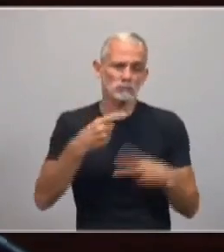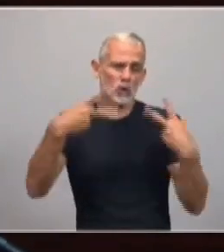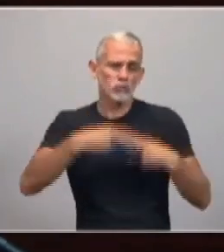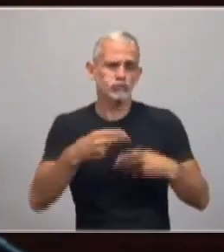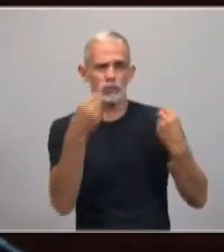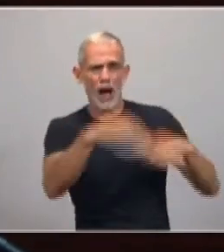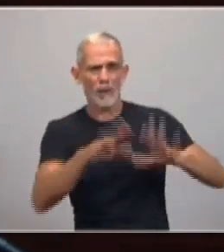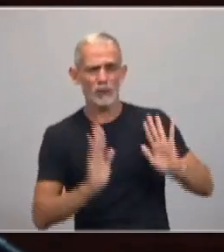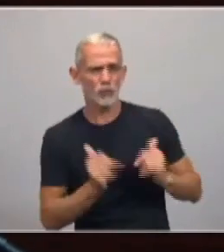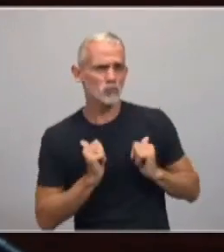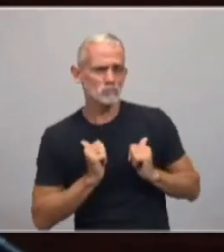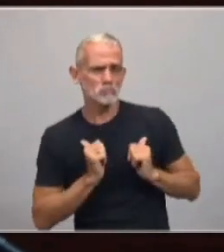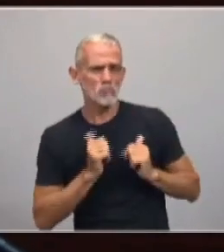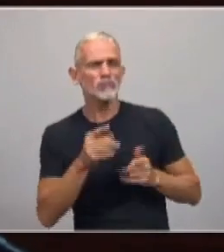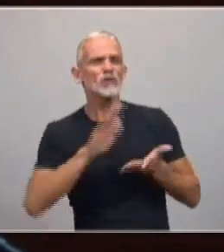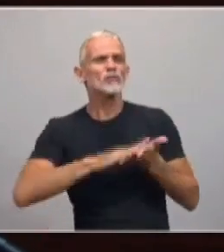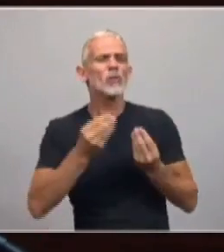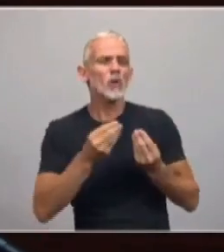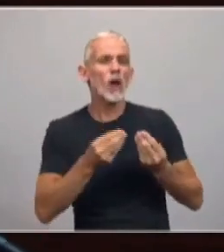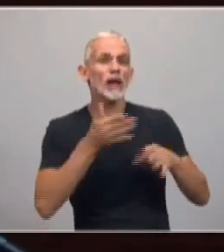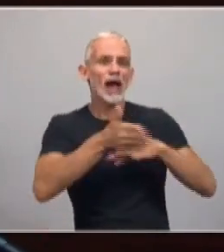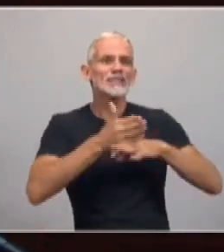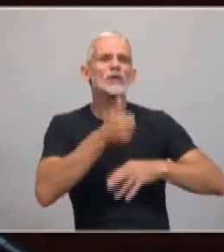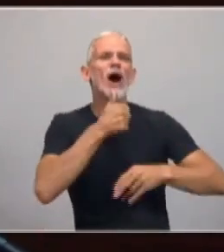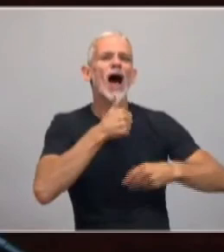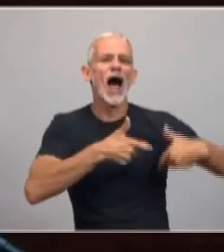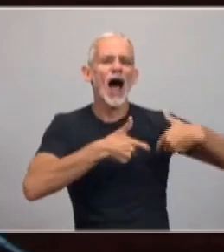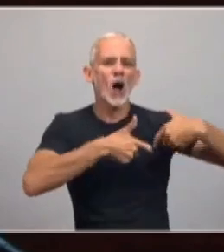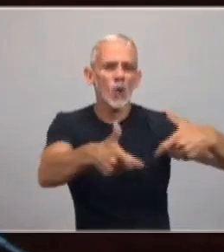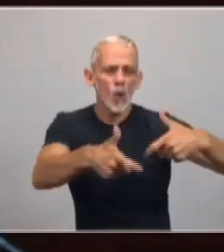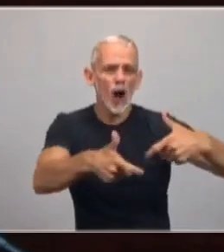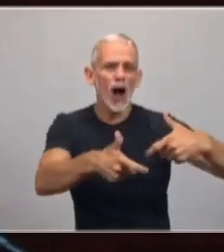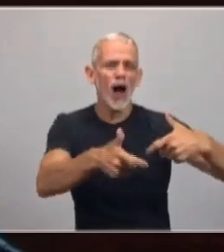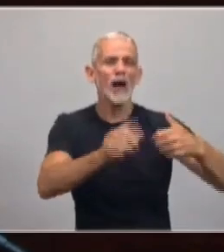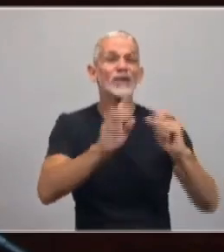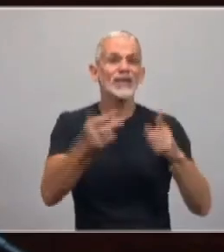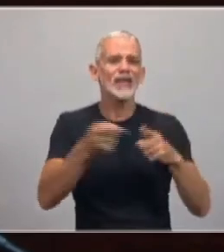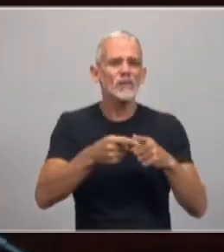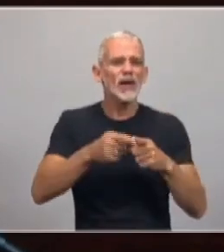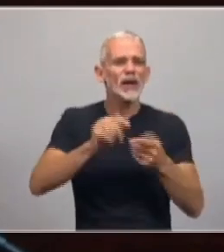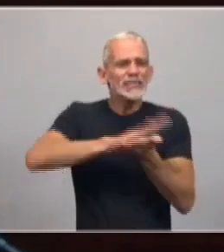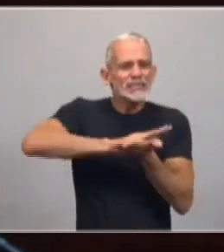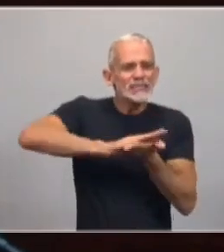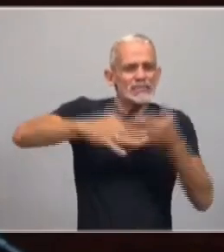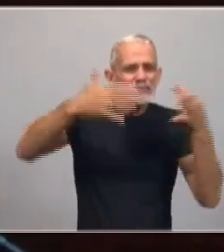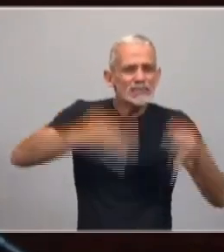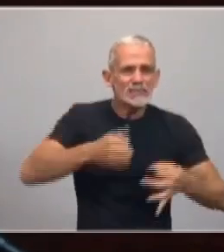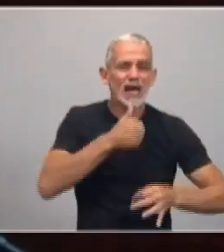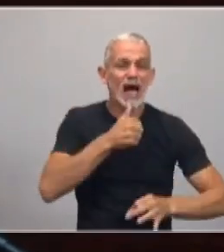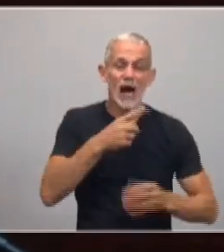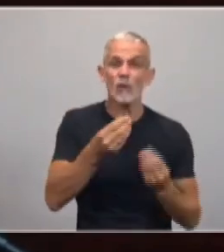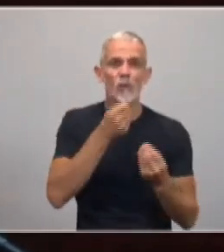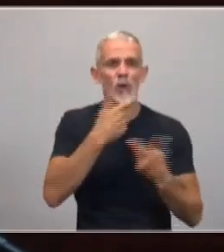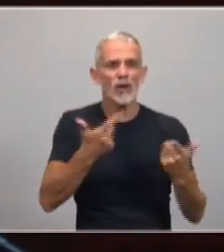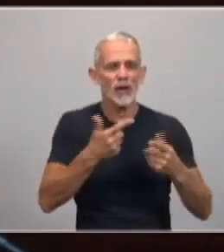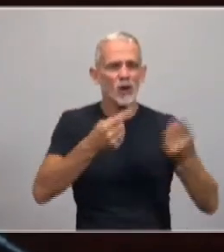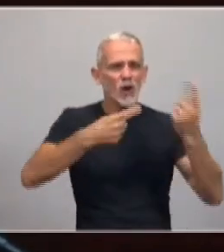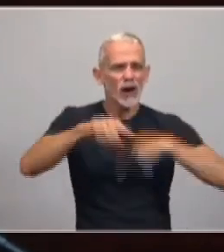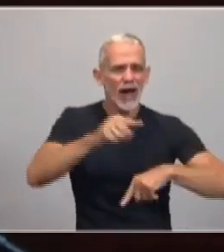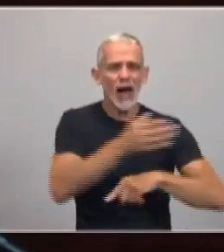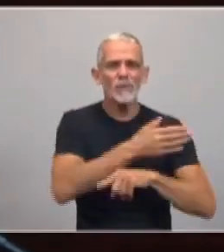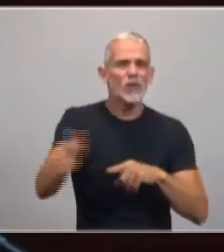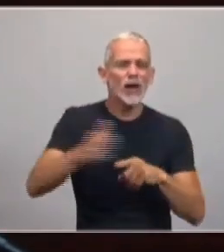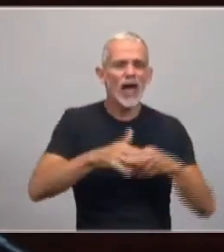ha abandonado en materia de acceso al agua potable y al saneamiento, tales como el recambio